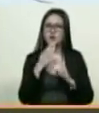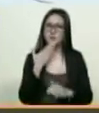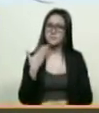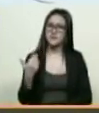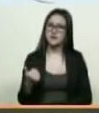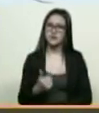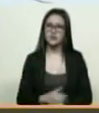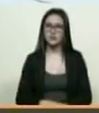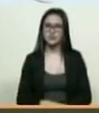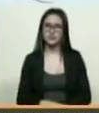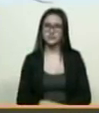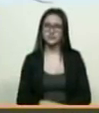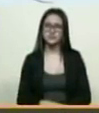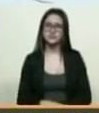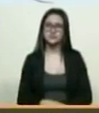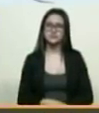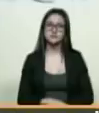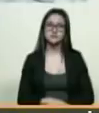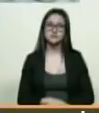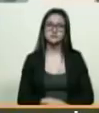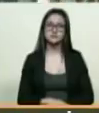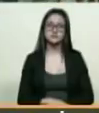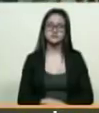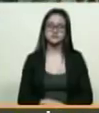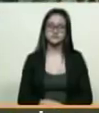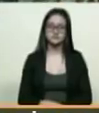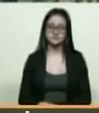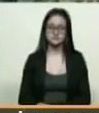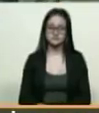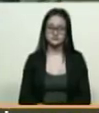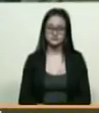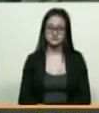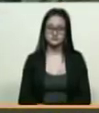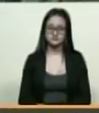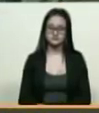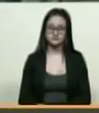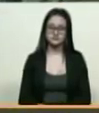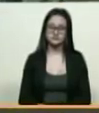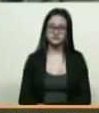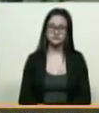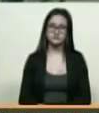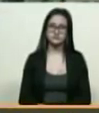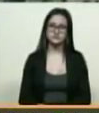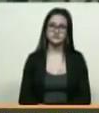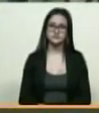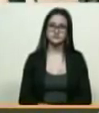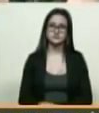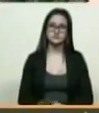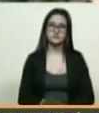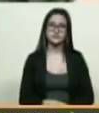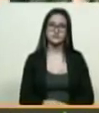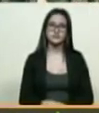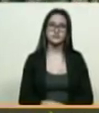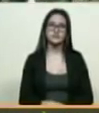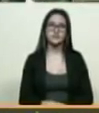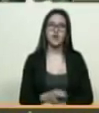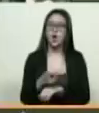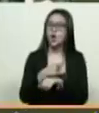comunicarnos, para no ir transitando, como dice el mismo señor presidente Nicolás Maduro, sobre un gobierno